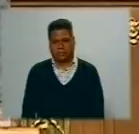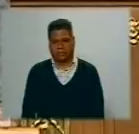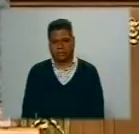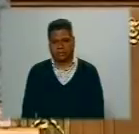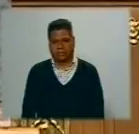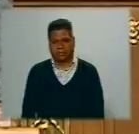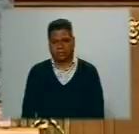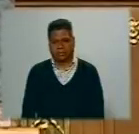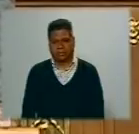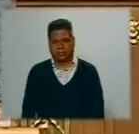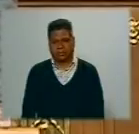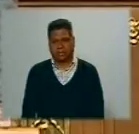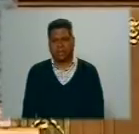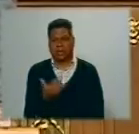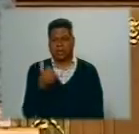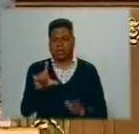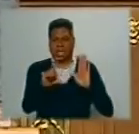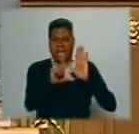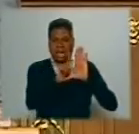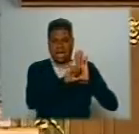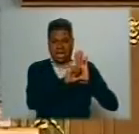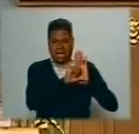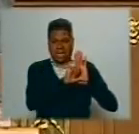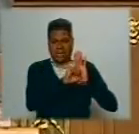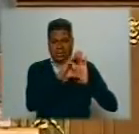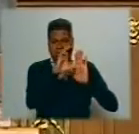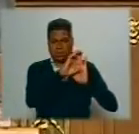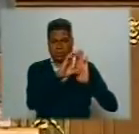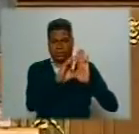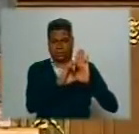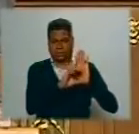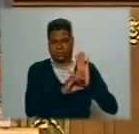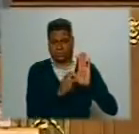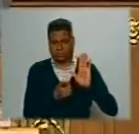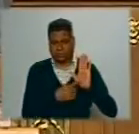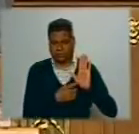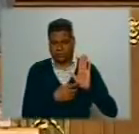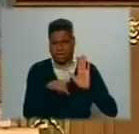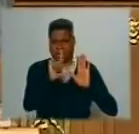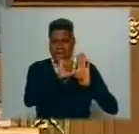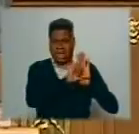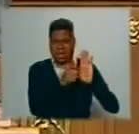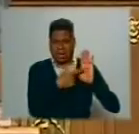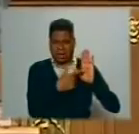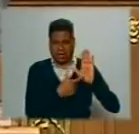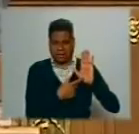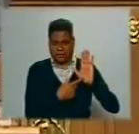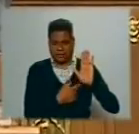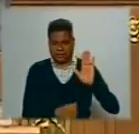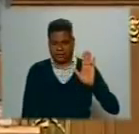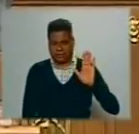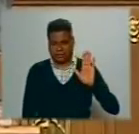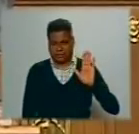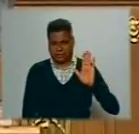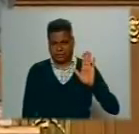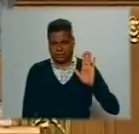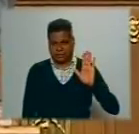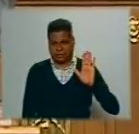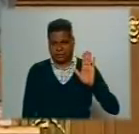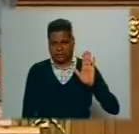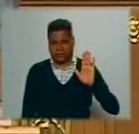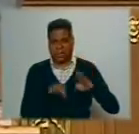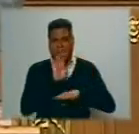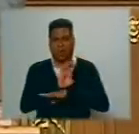Creo que con esta ley constitucional, la ley constitucional para la protección